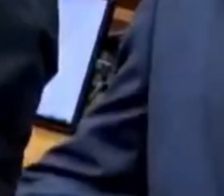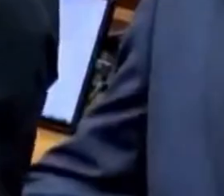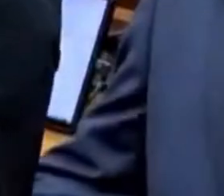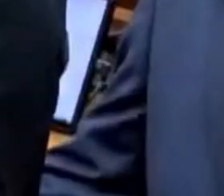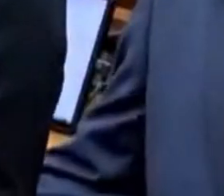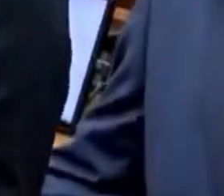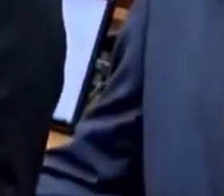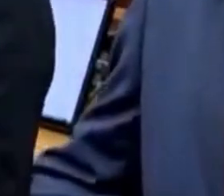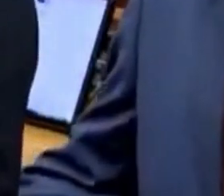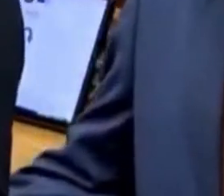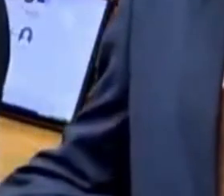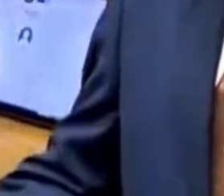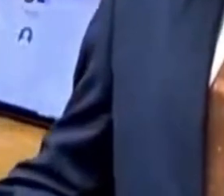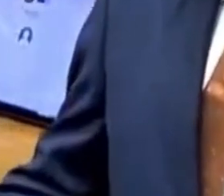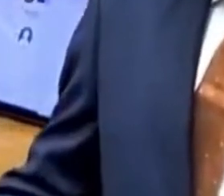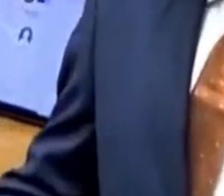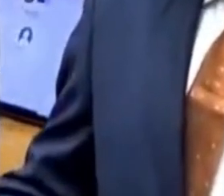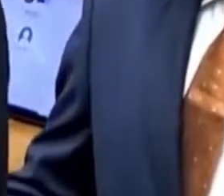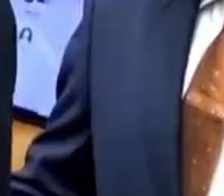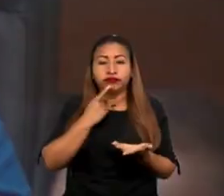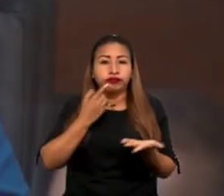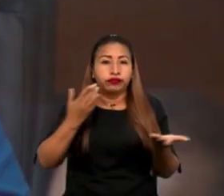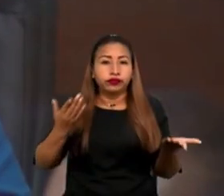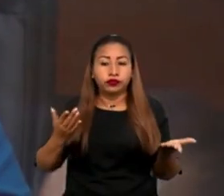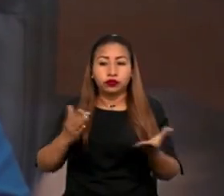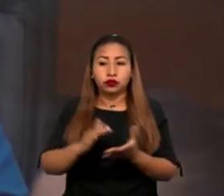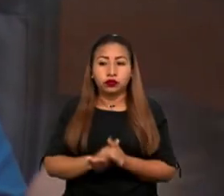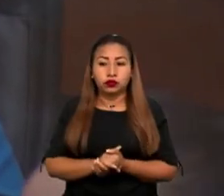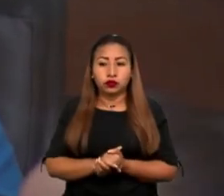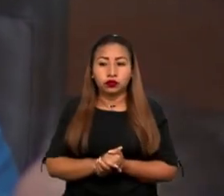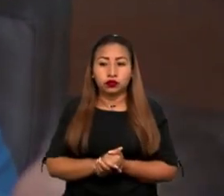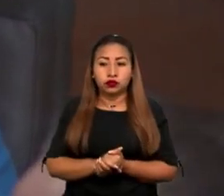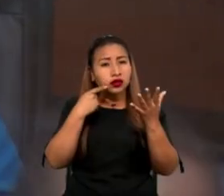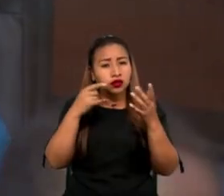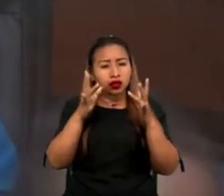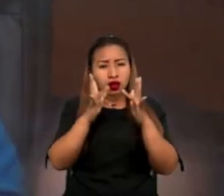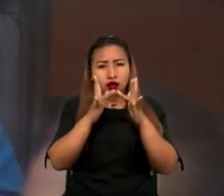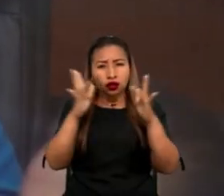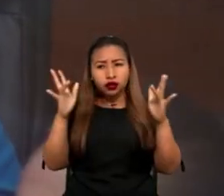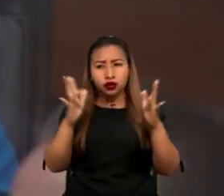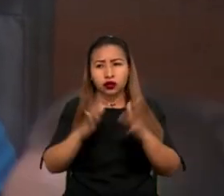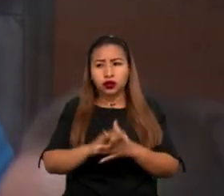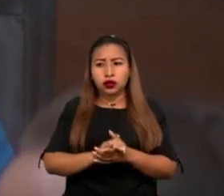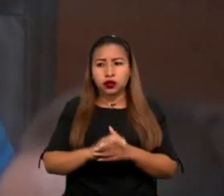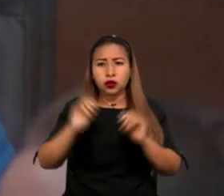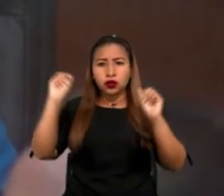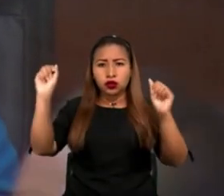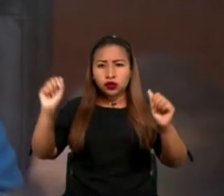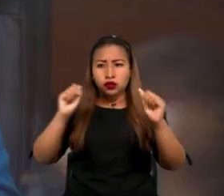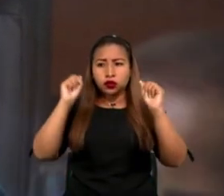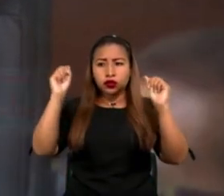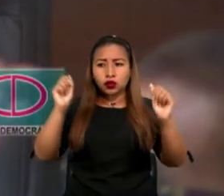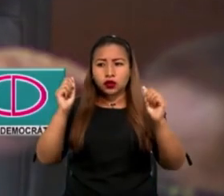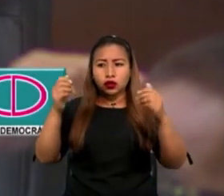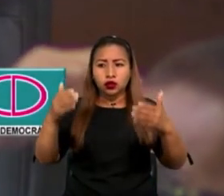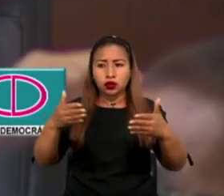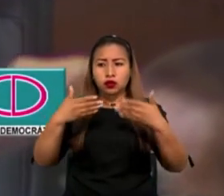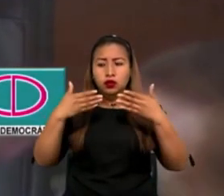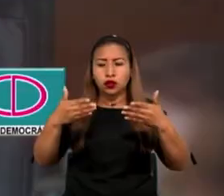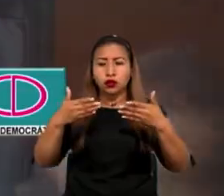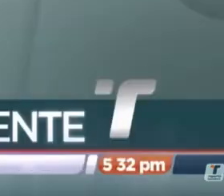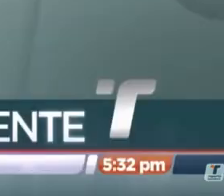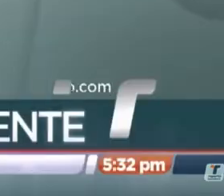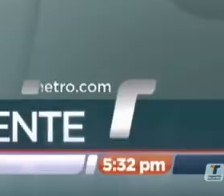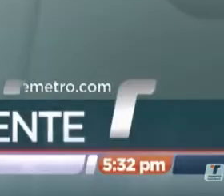Gracias. Civiles, muchos grupos. Ante las imágenes y videos, con la celebración de Panamá